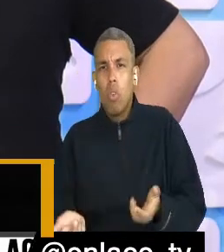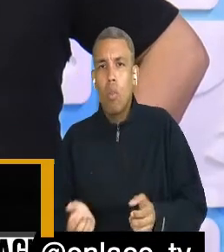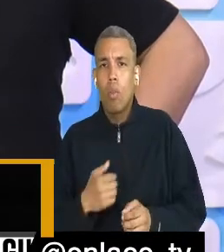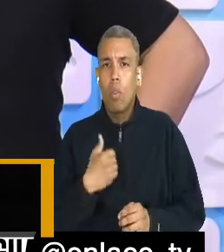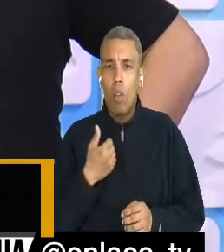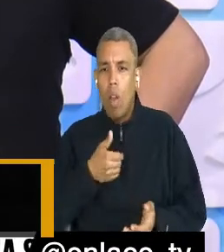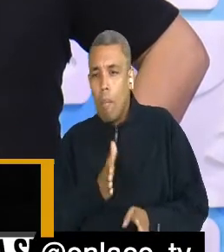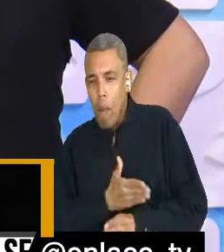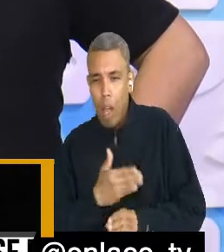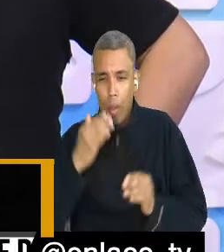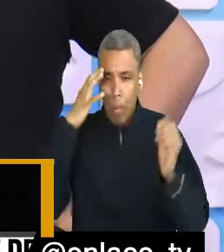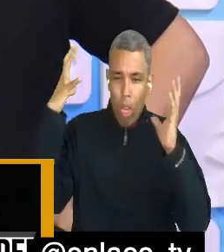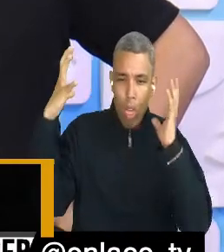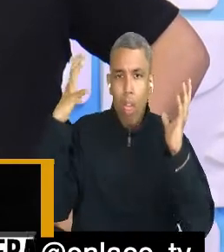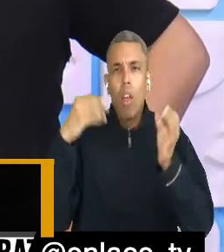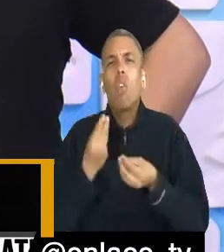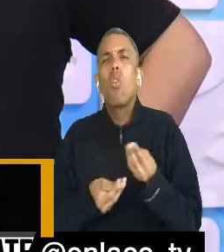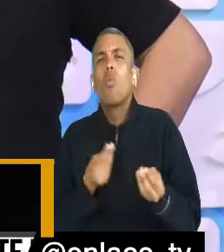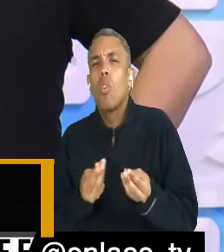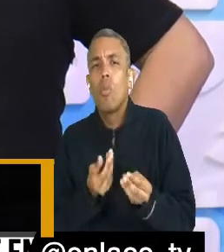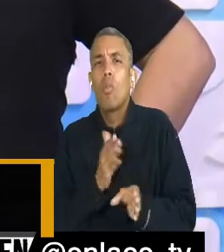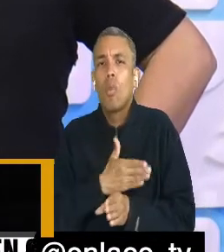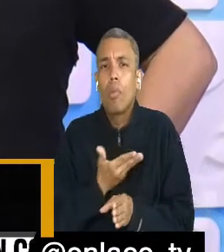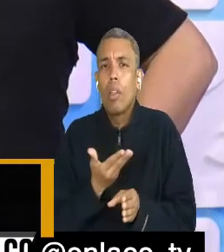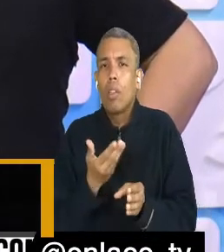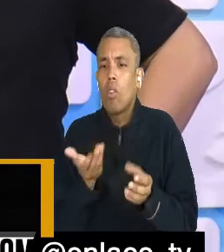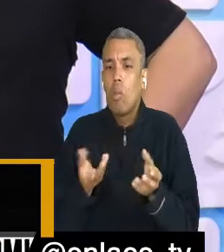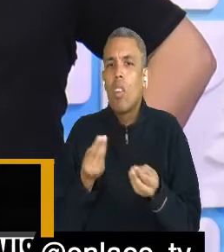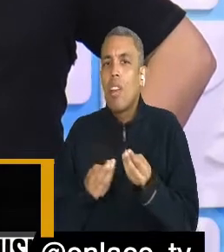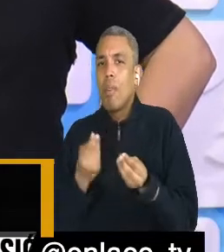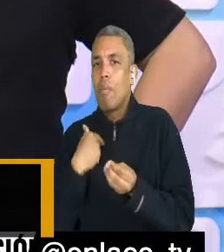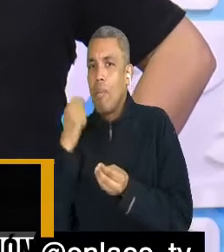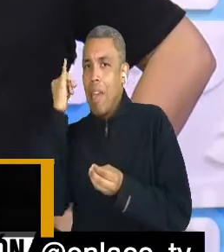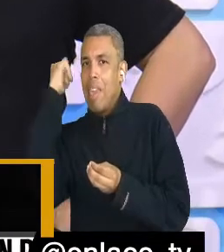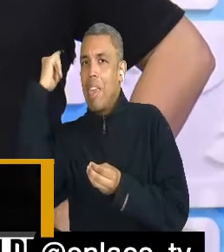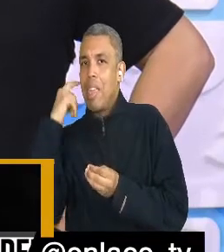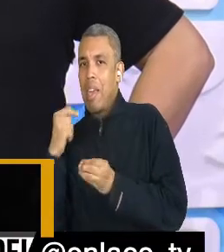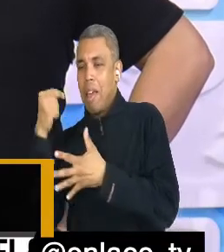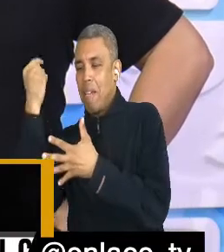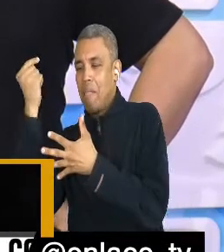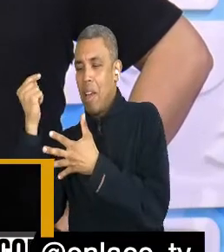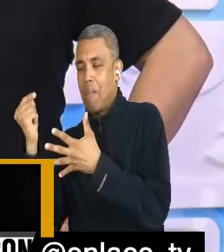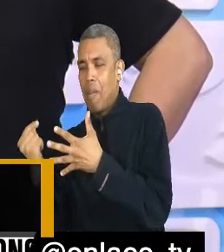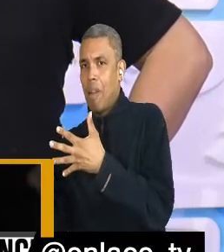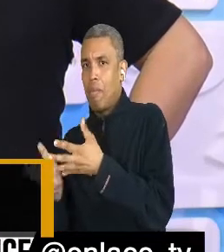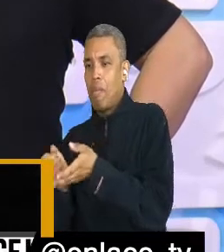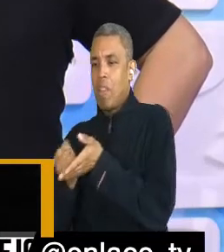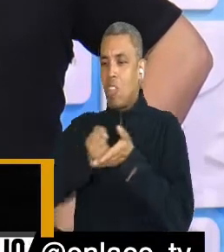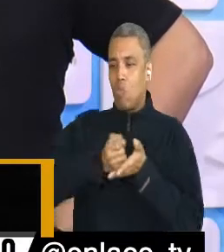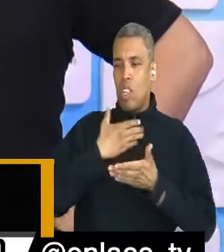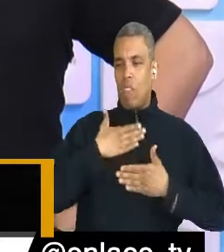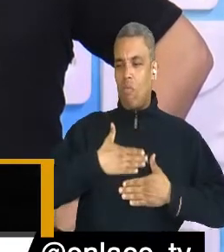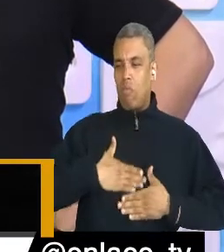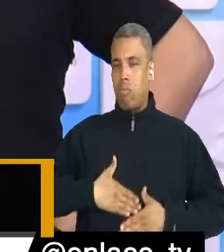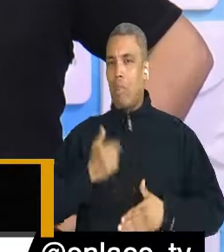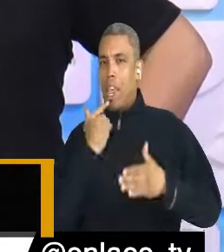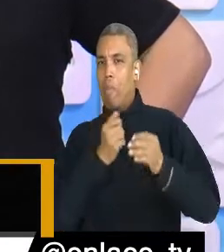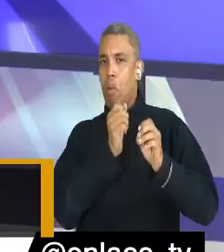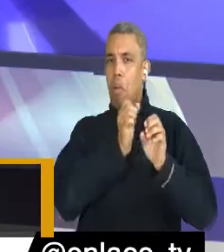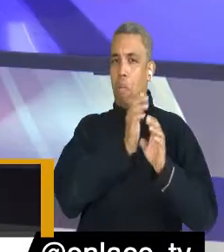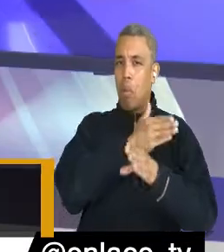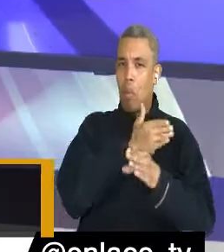podemos hacer uso de un montón de herramientas que tenemos a nuestra mano para hacer frente a cada área específica de la